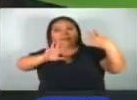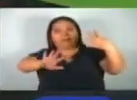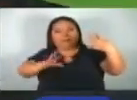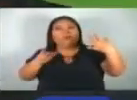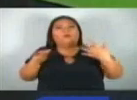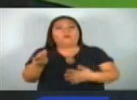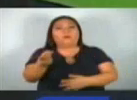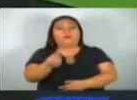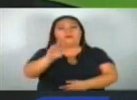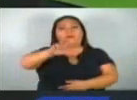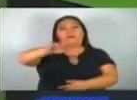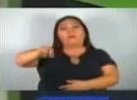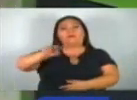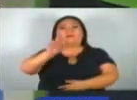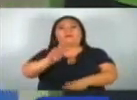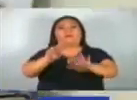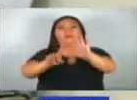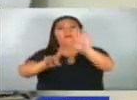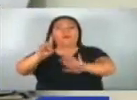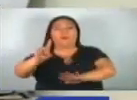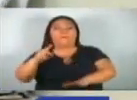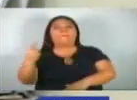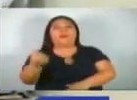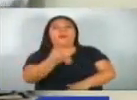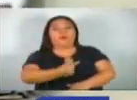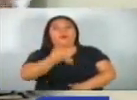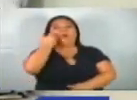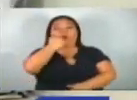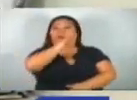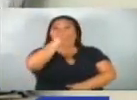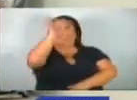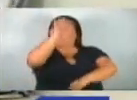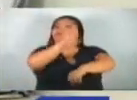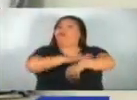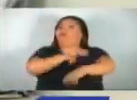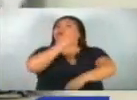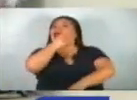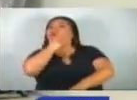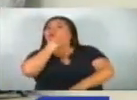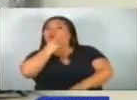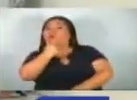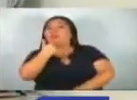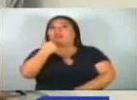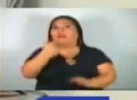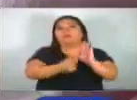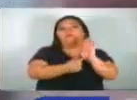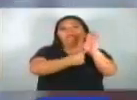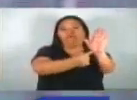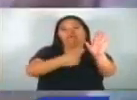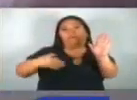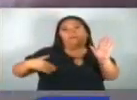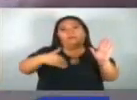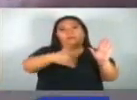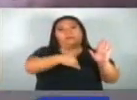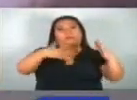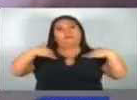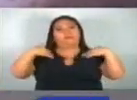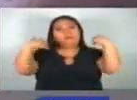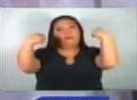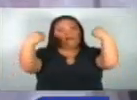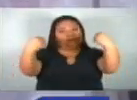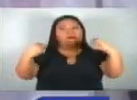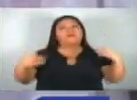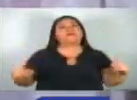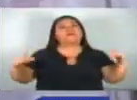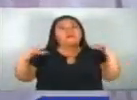reportan 3.261 casos sospechosos de dengue, según el Boletín Epidemiológico del Ministerio de Salud.